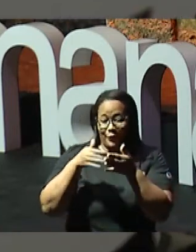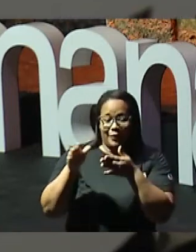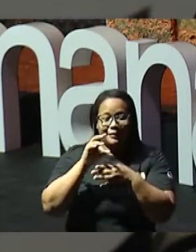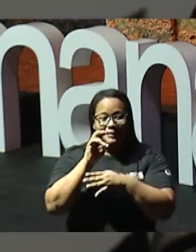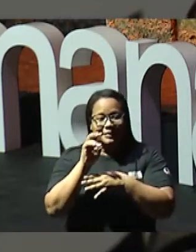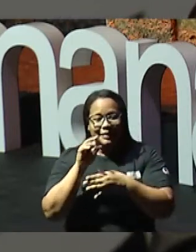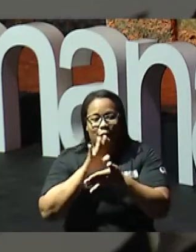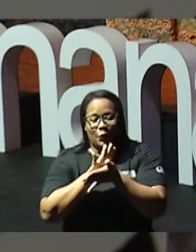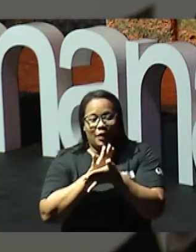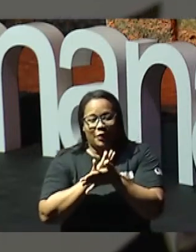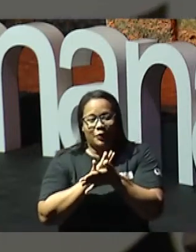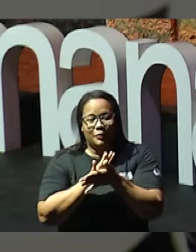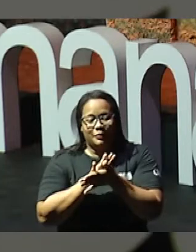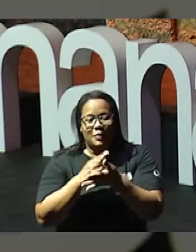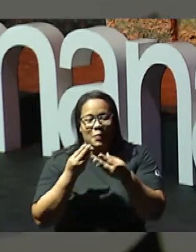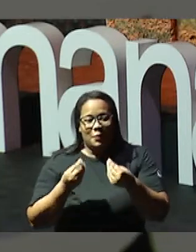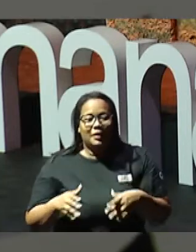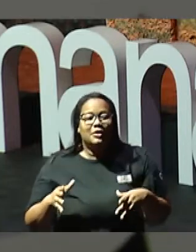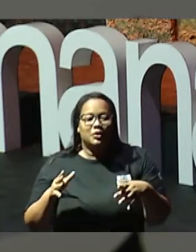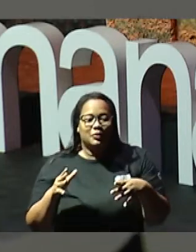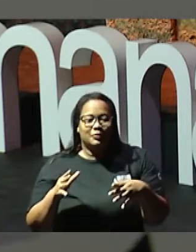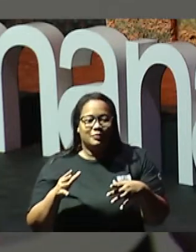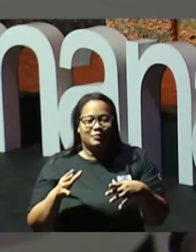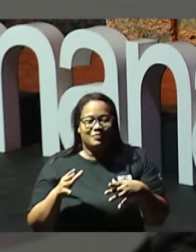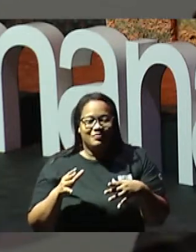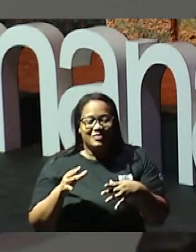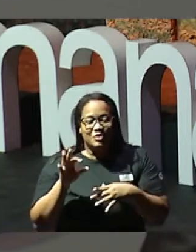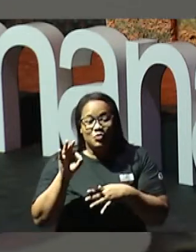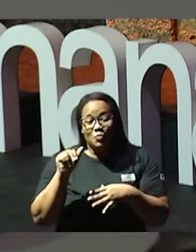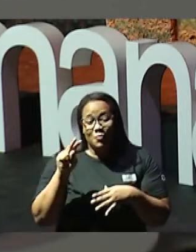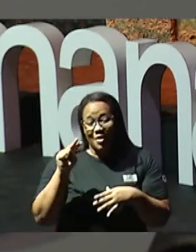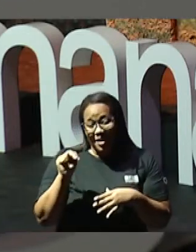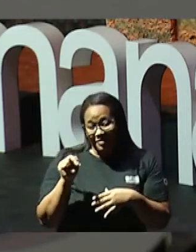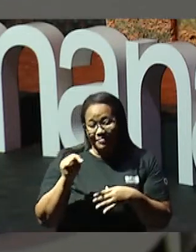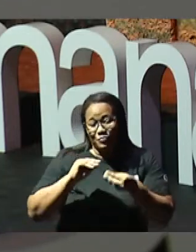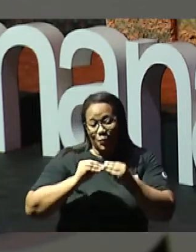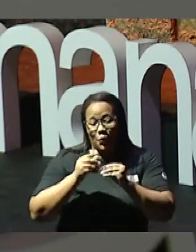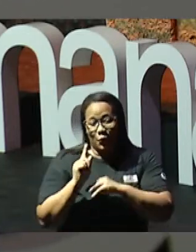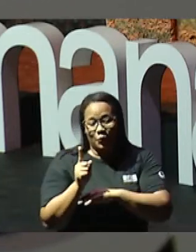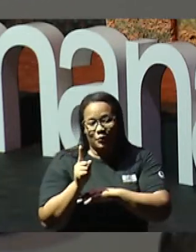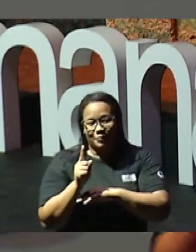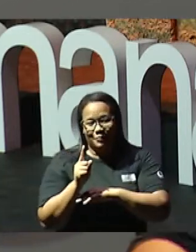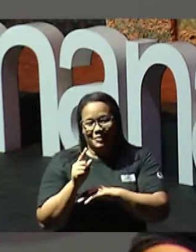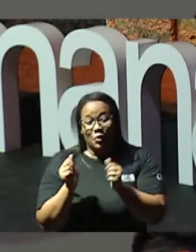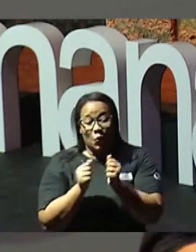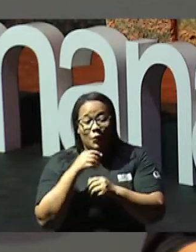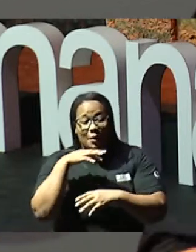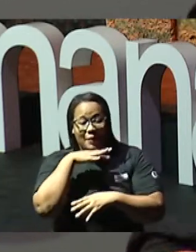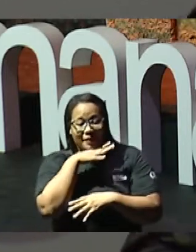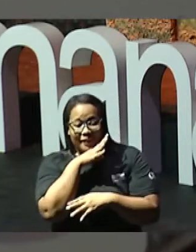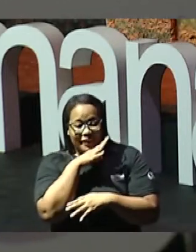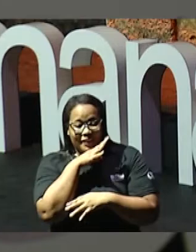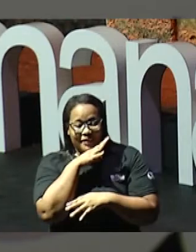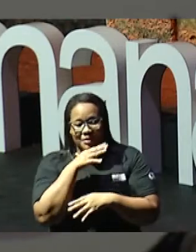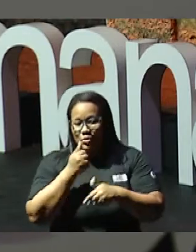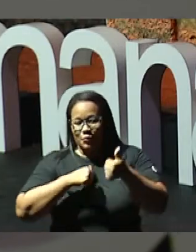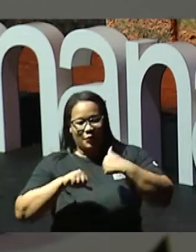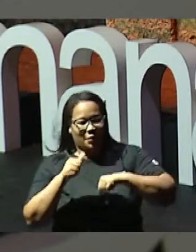uno y con eso y una mentira hizo un programa que jamás soñó